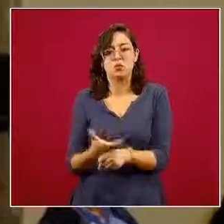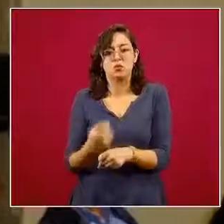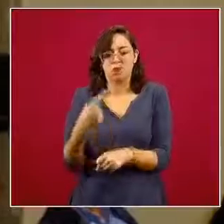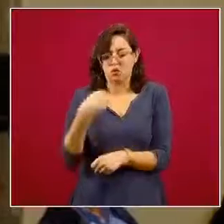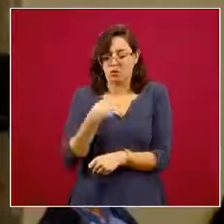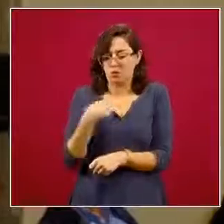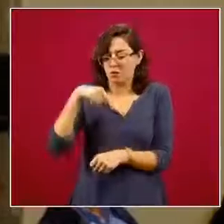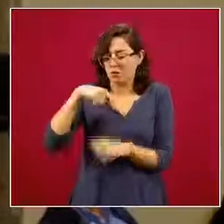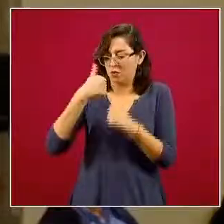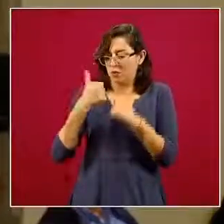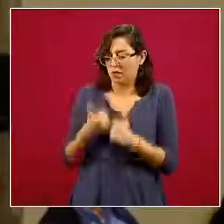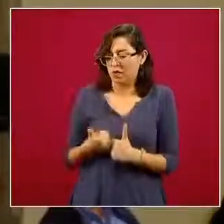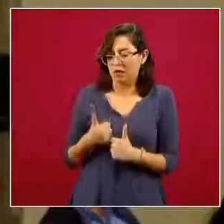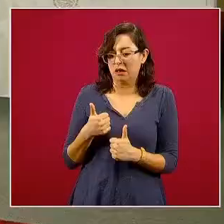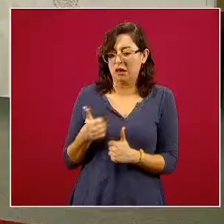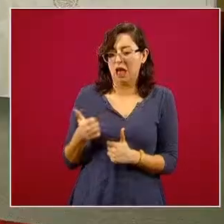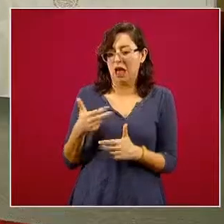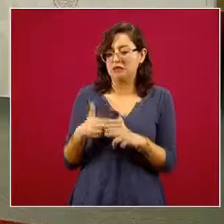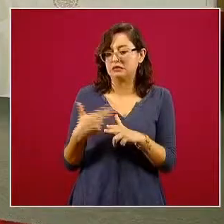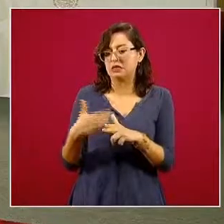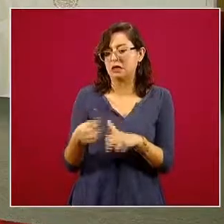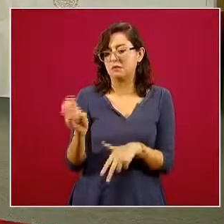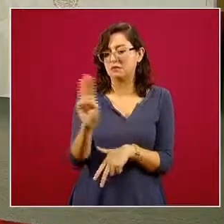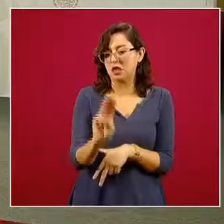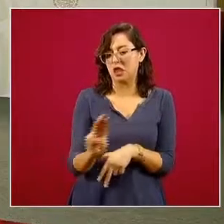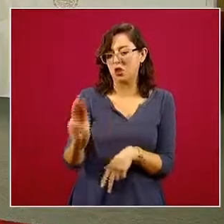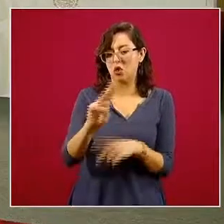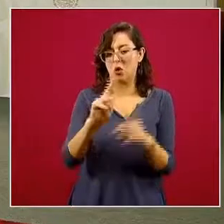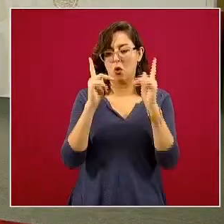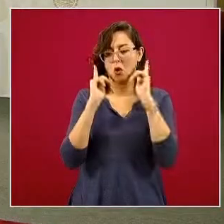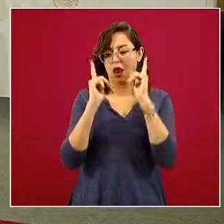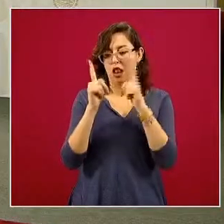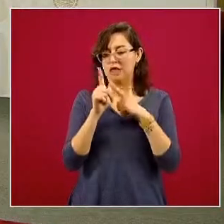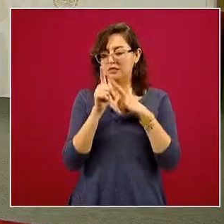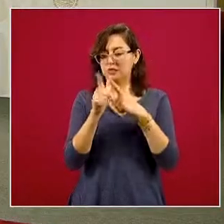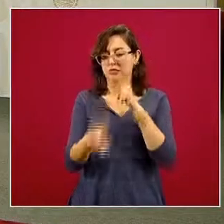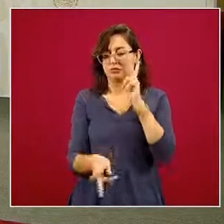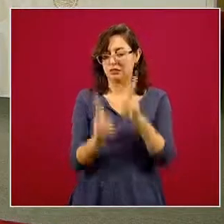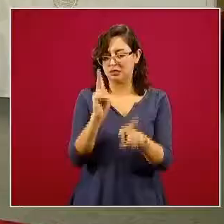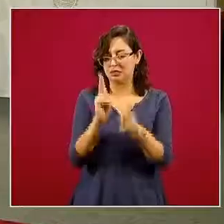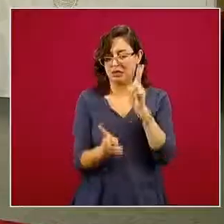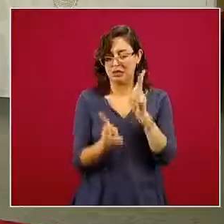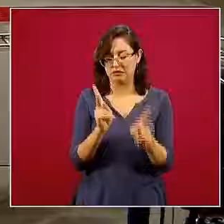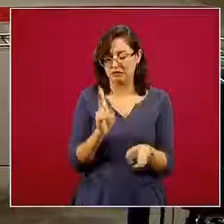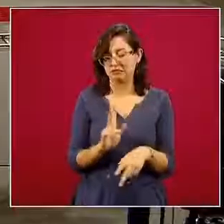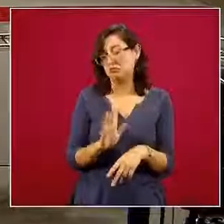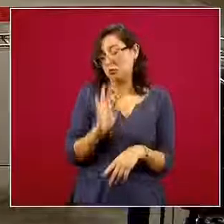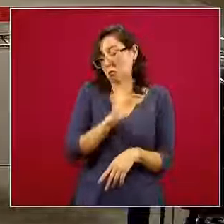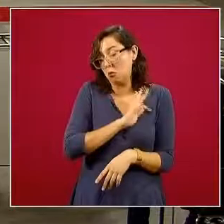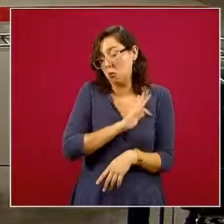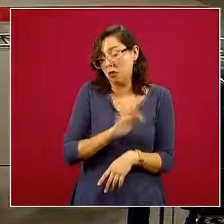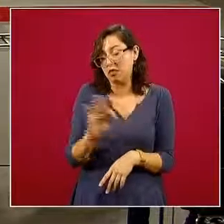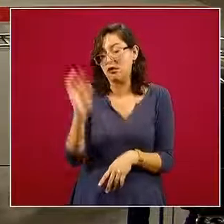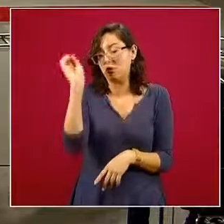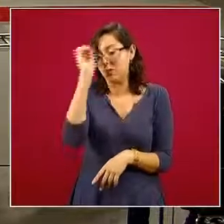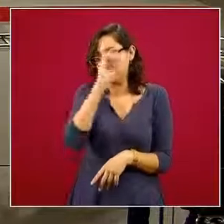el miércoles, ojalá tenga la oportunidad de platicarlo el tema, pero me interesa mucho su opinión, doctor. Cómo no, muchas gracias.